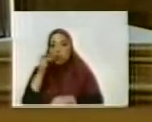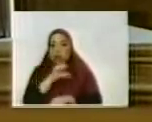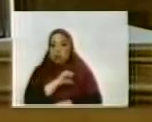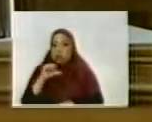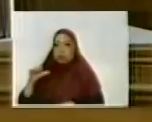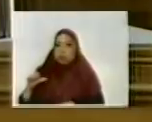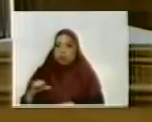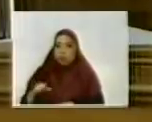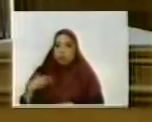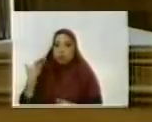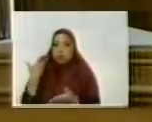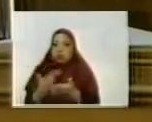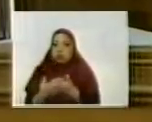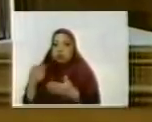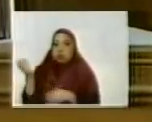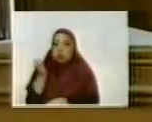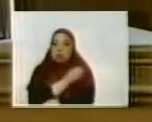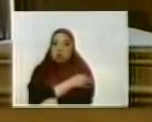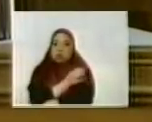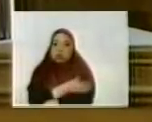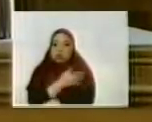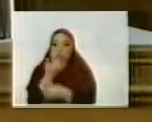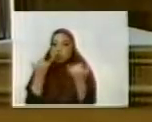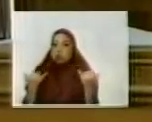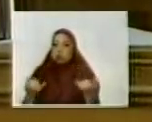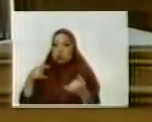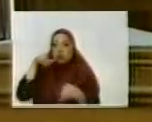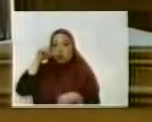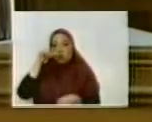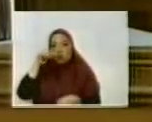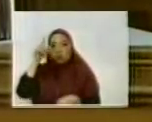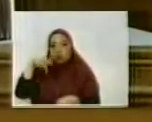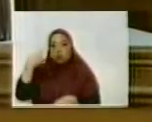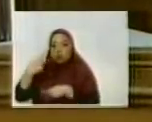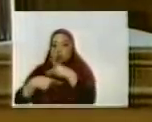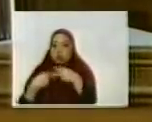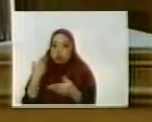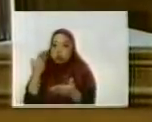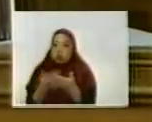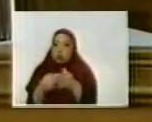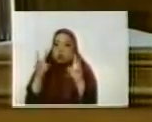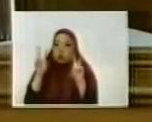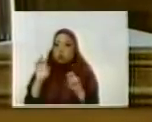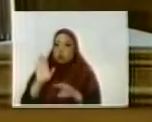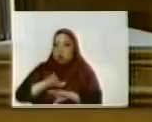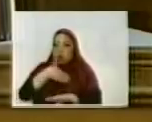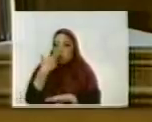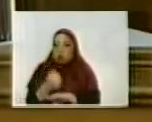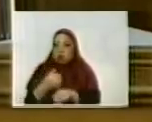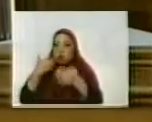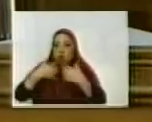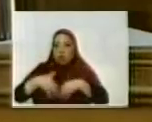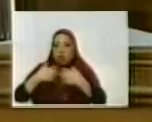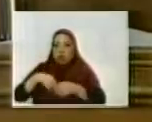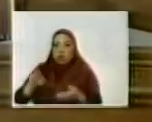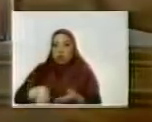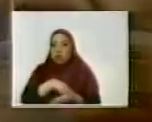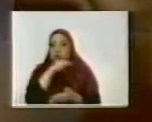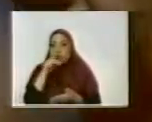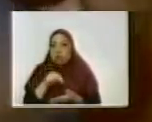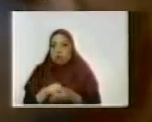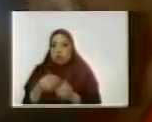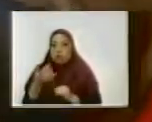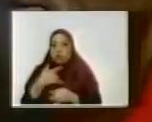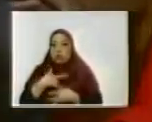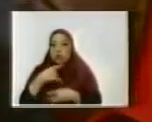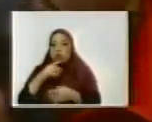privatizadoras y entreguistas de la derecha, que estando en el poder procuró entregar nuestra principal empresa nacional a bastardos